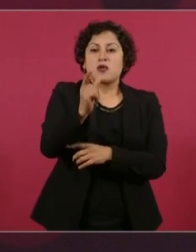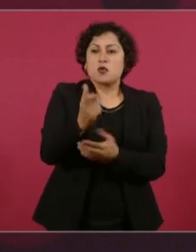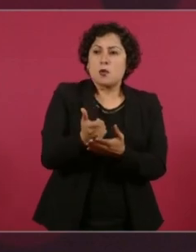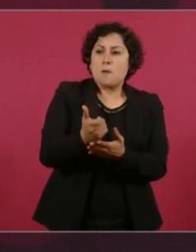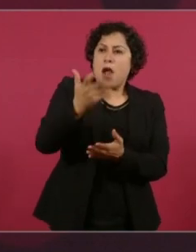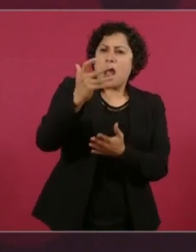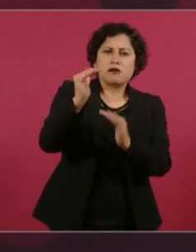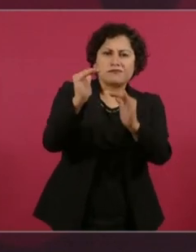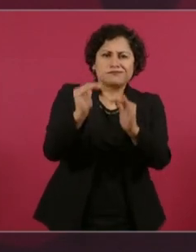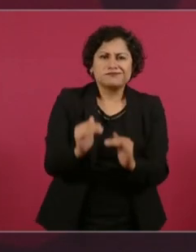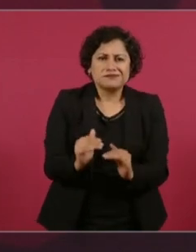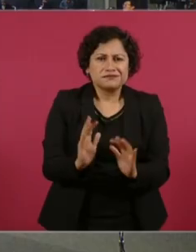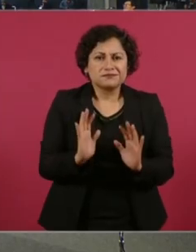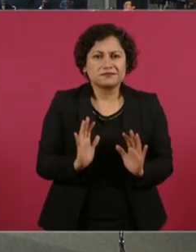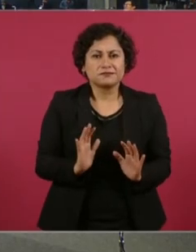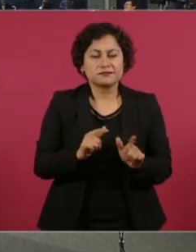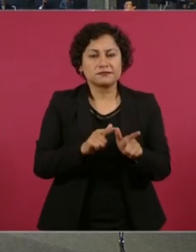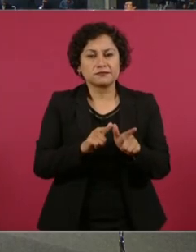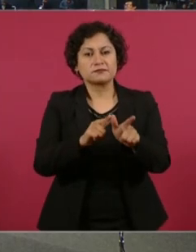ni no solo